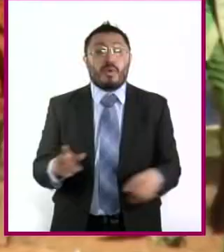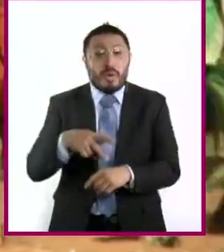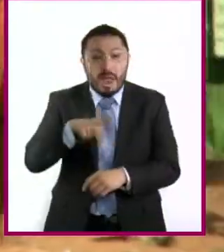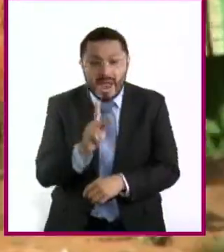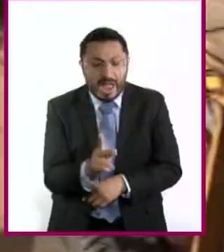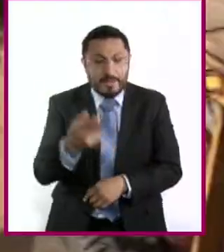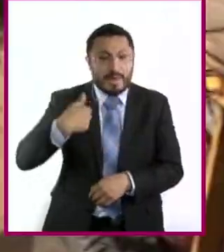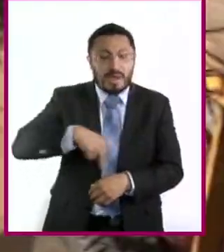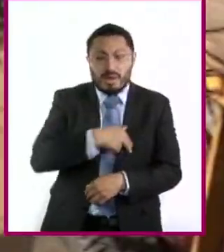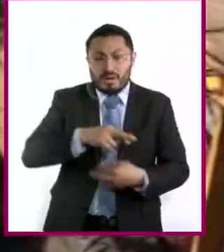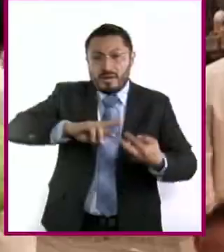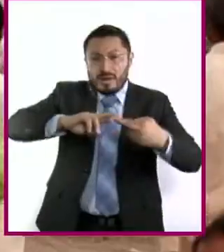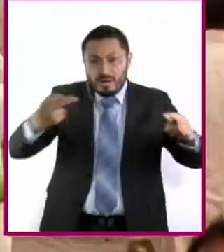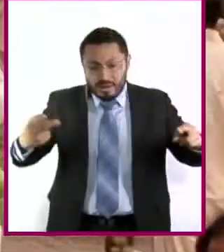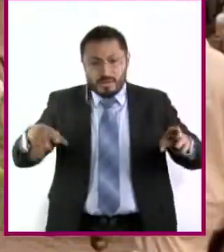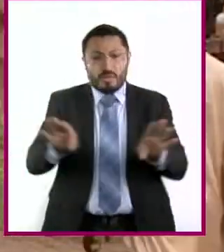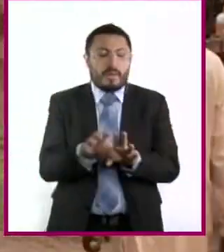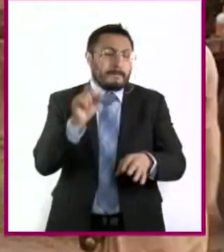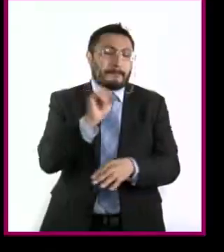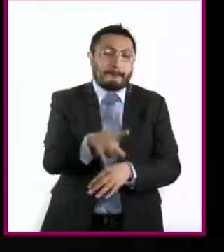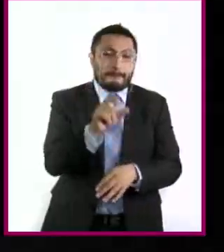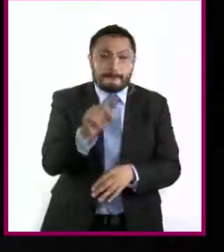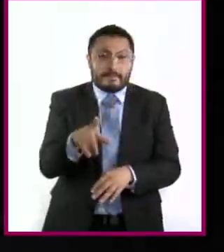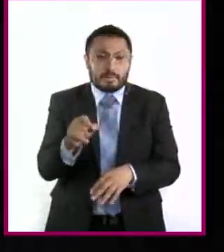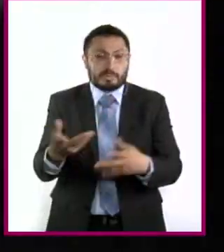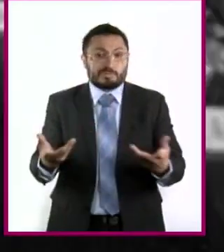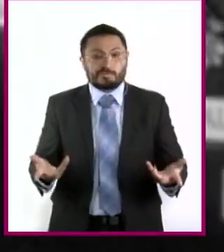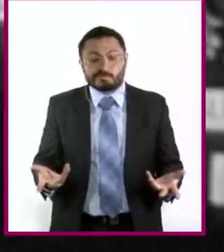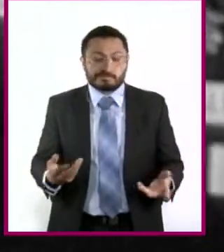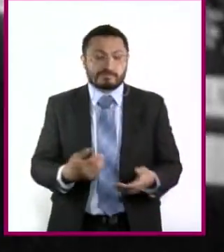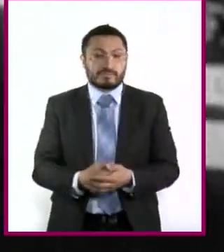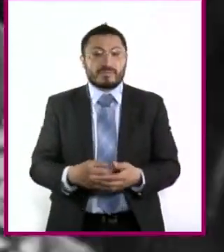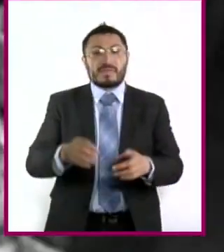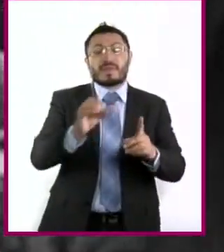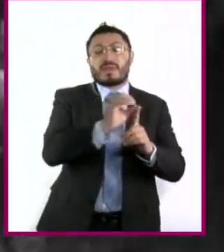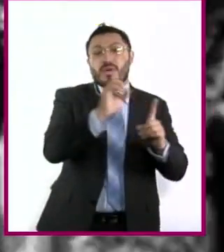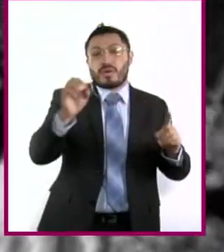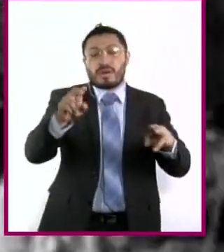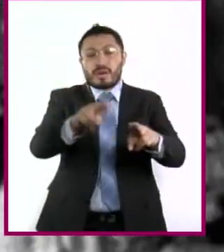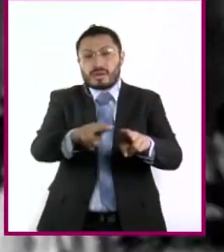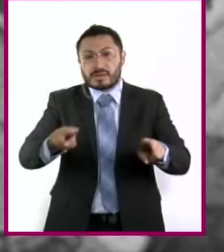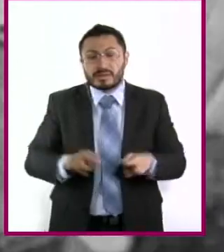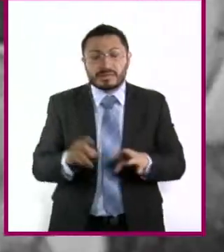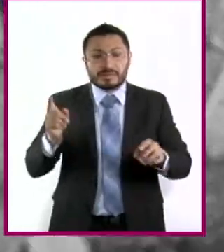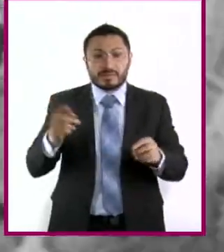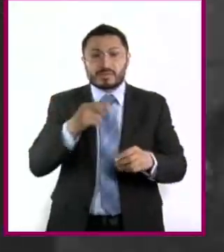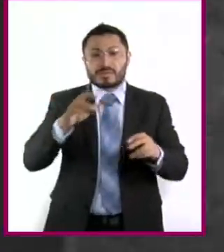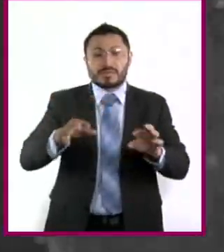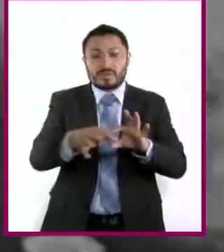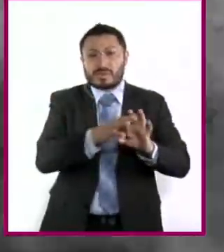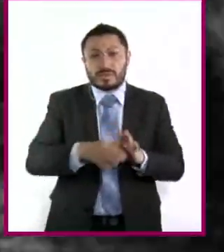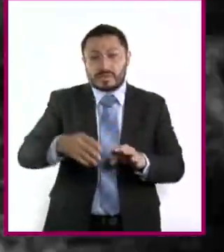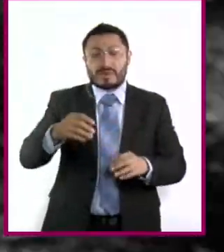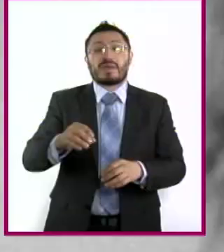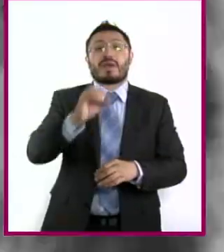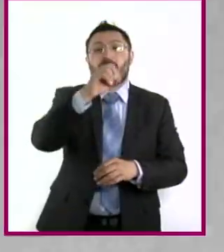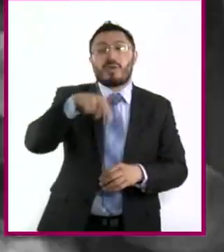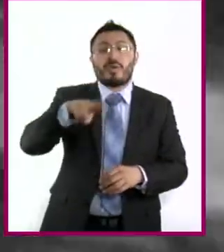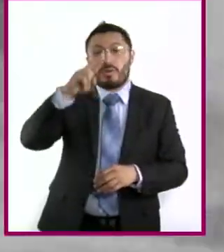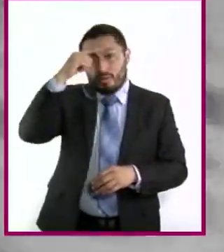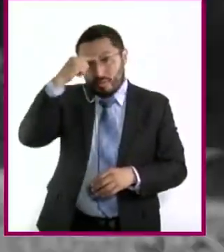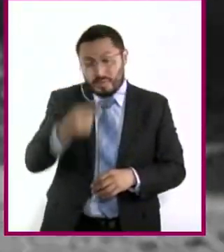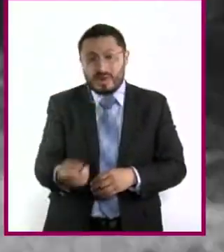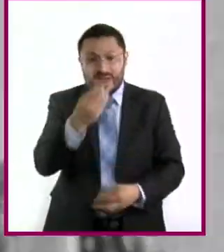nuestros recursos siguen siendo los mismos. La Organización de Naciones Unidas para la Alimentación y la Agricultura se creó